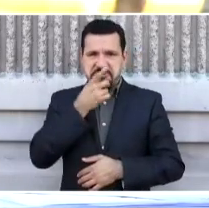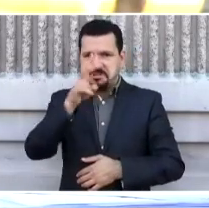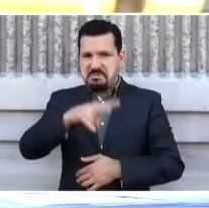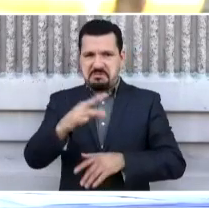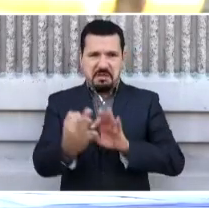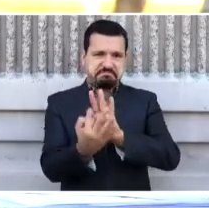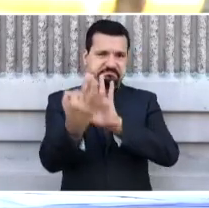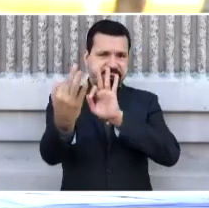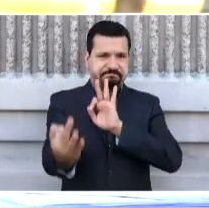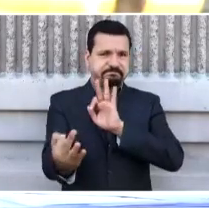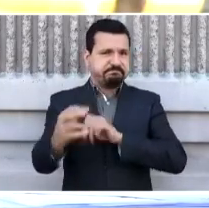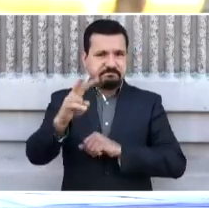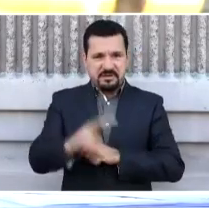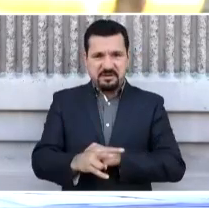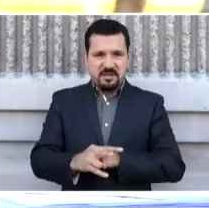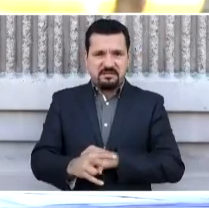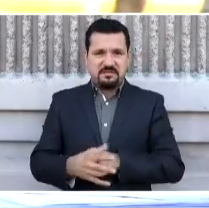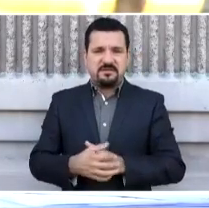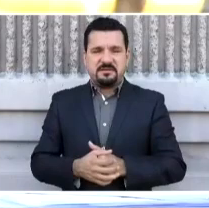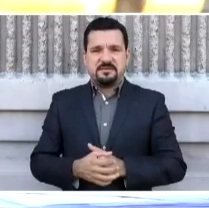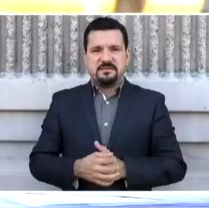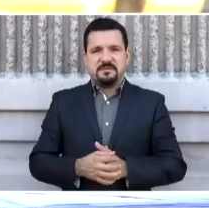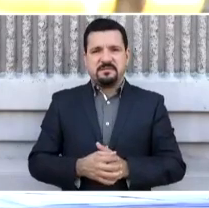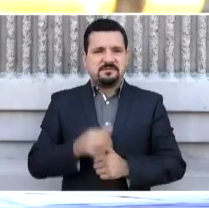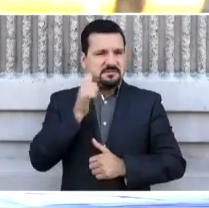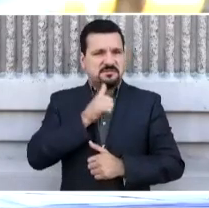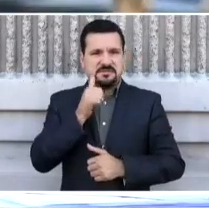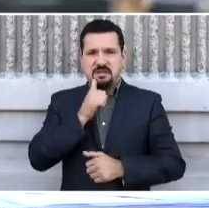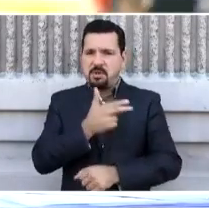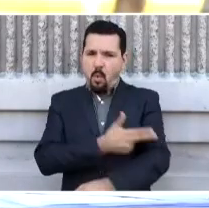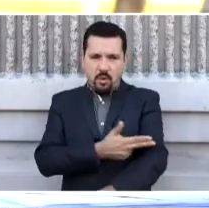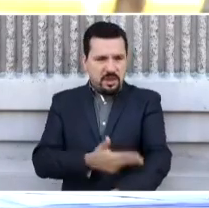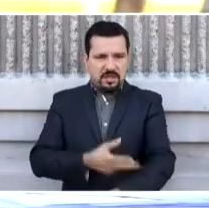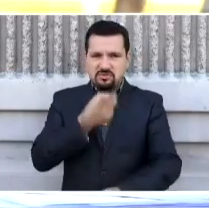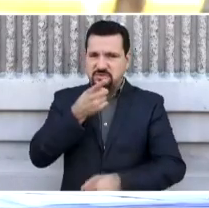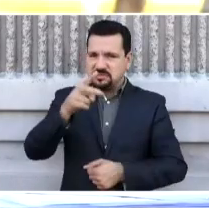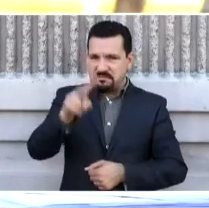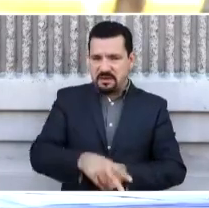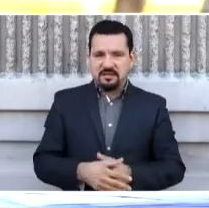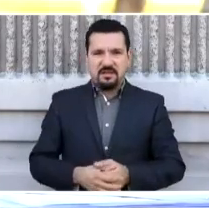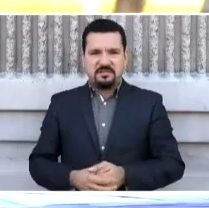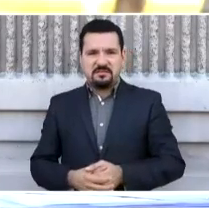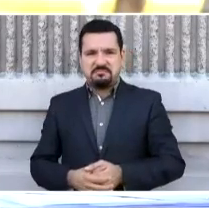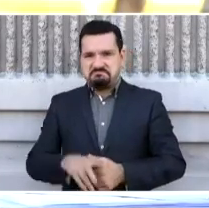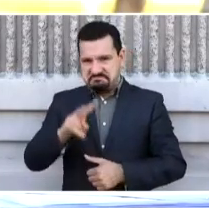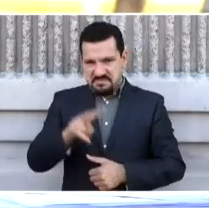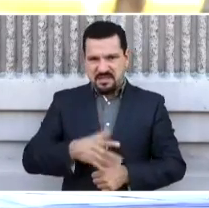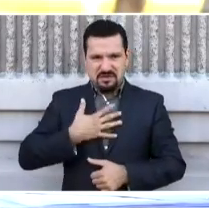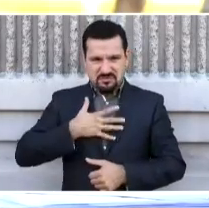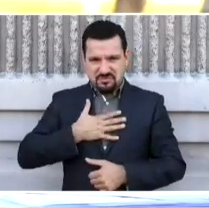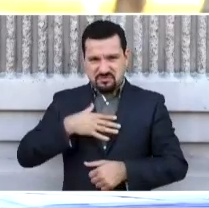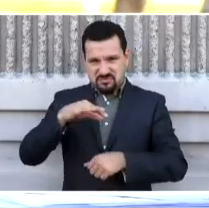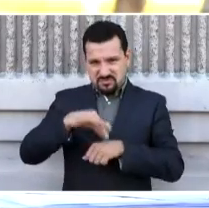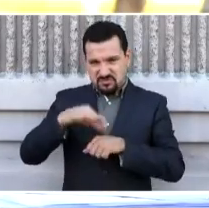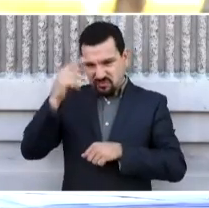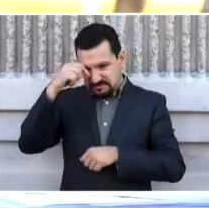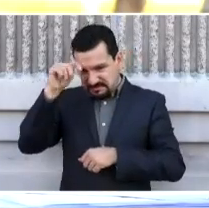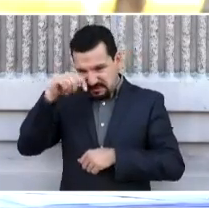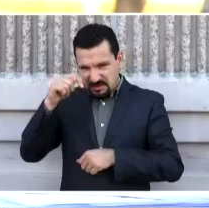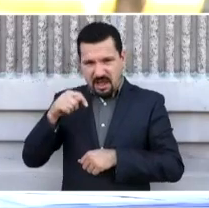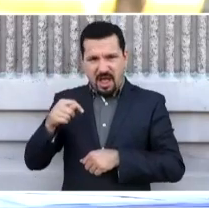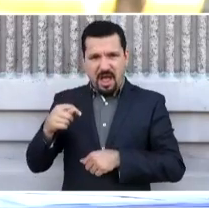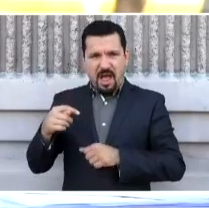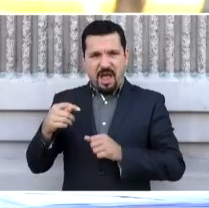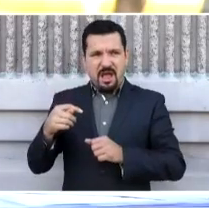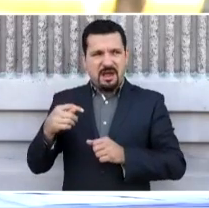sido lo más honestos que hemos podido ser, técnicamente lo más apegado a nuestros métodos. Y